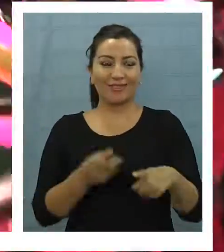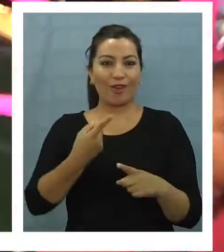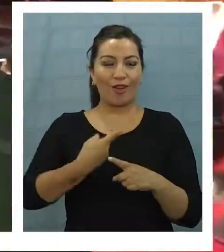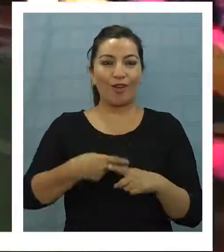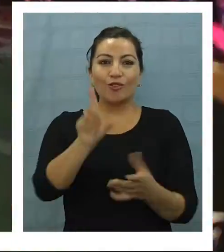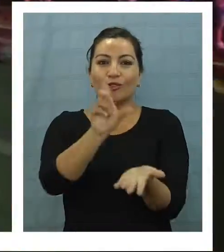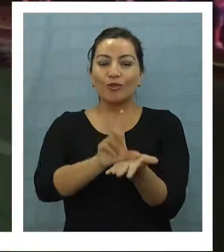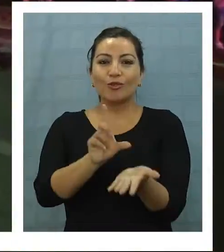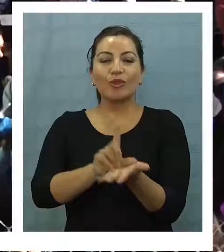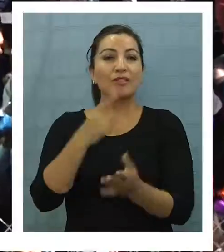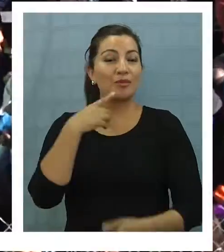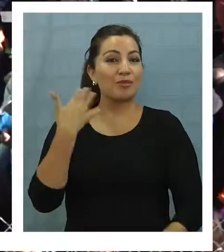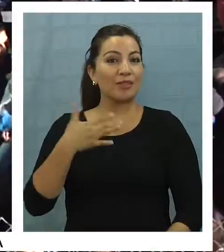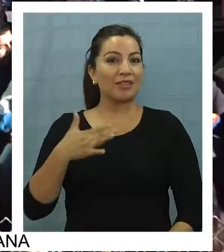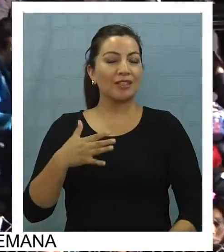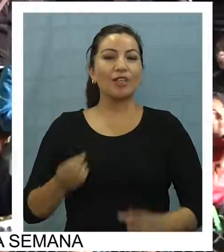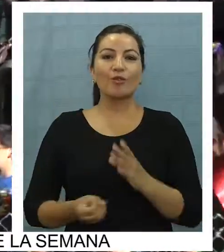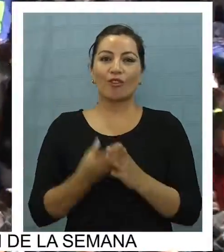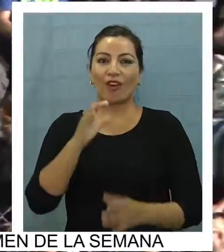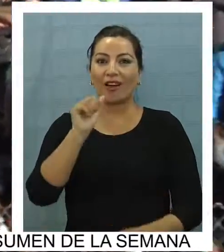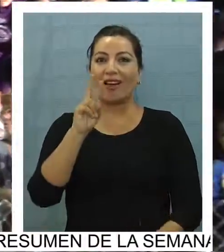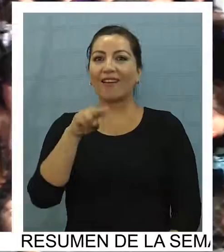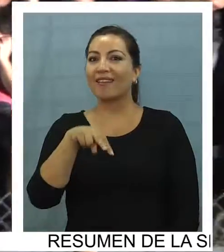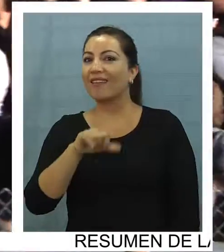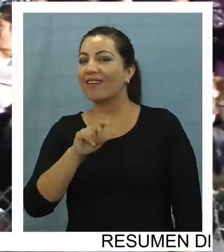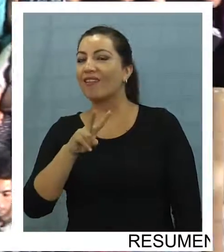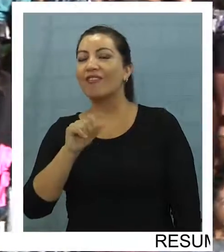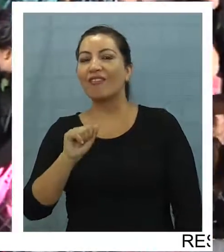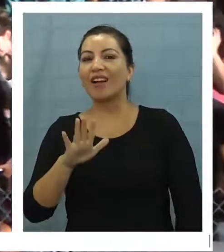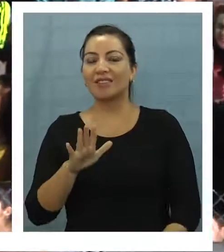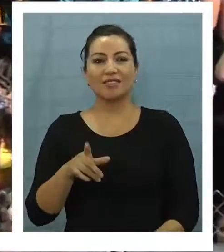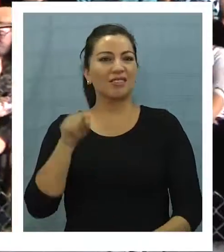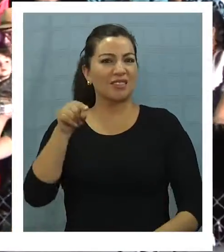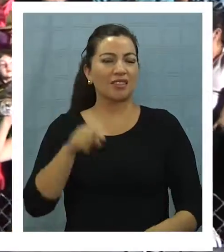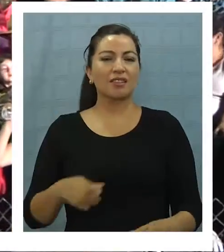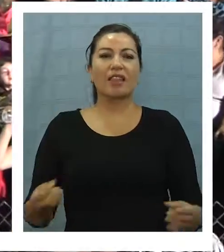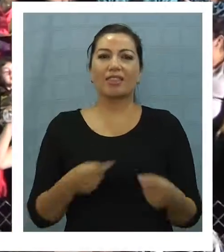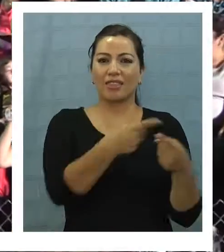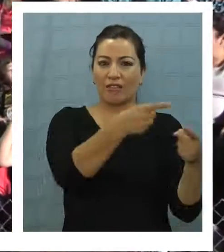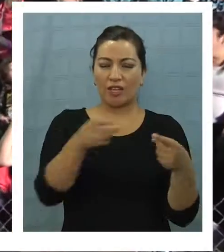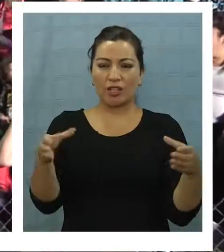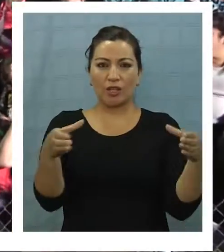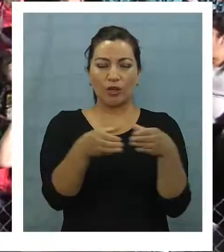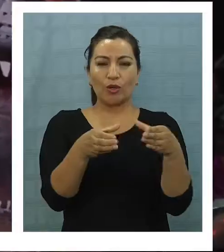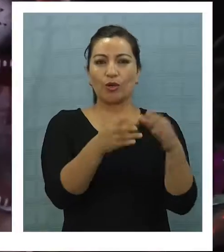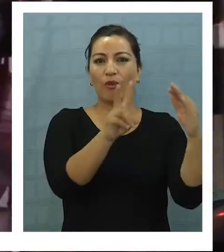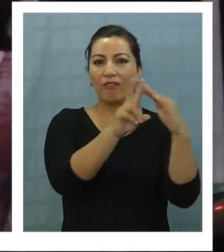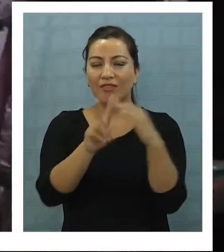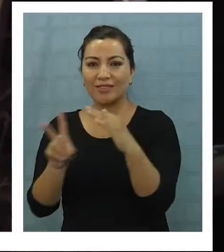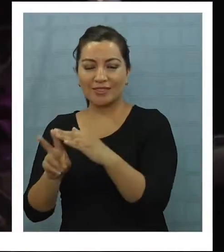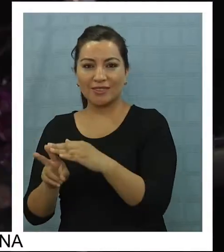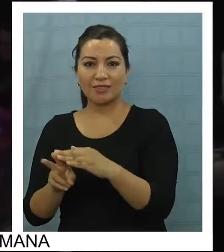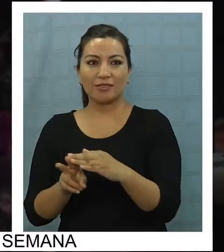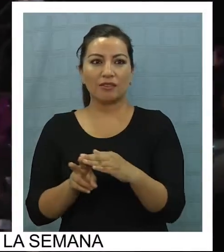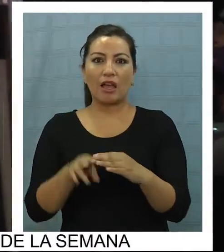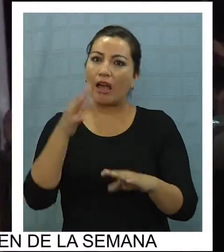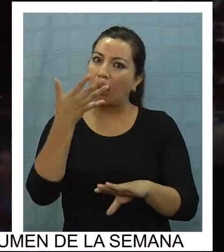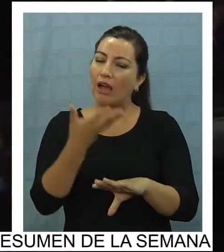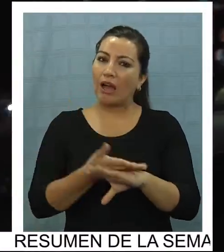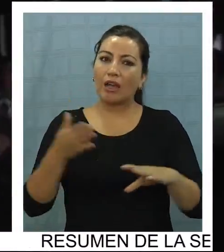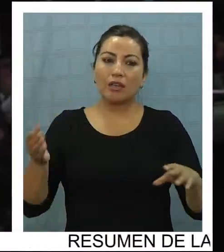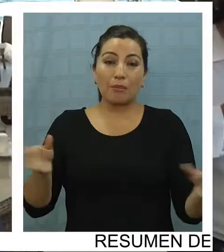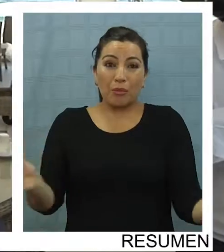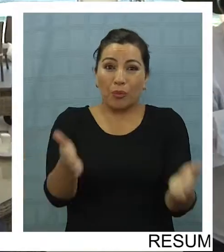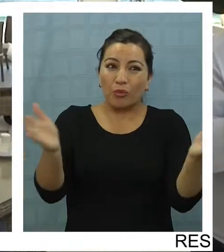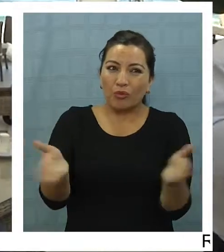de los puntos importantes de este nuevo Carnaval serán las presentaciones de las distintas juntas de vecinos. Que hay mayores incentivos económicos para las